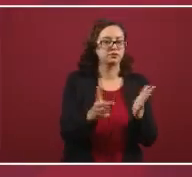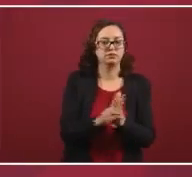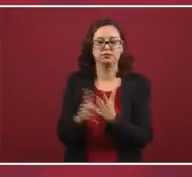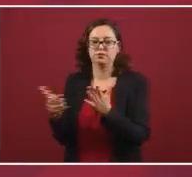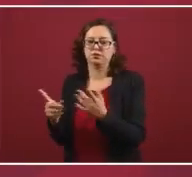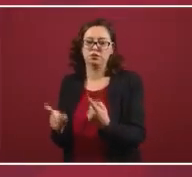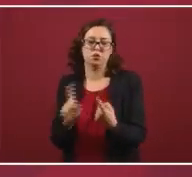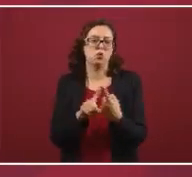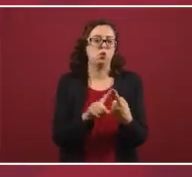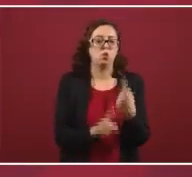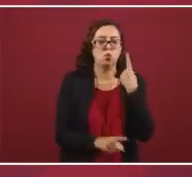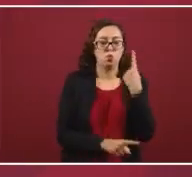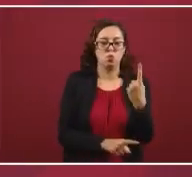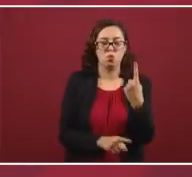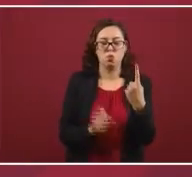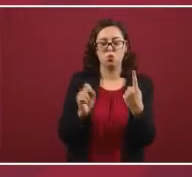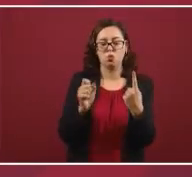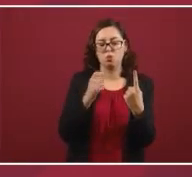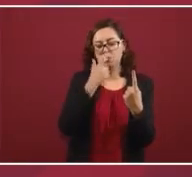Uno